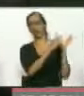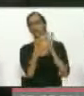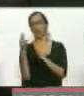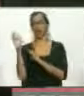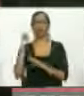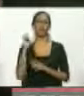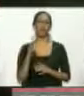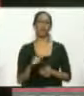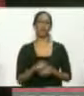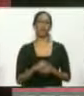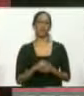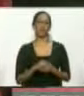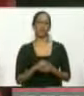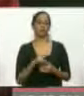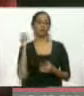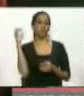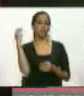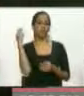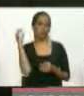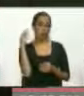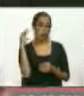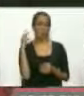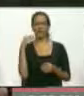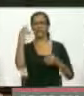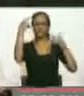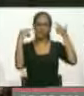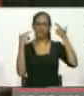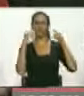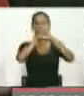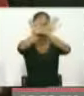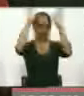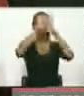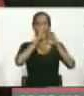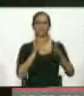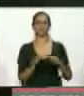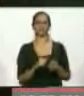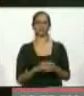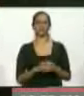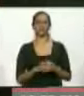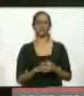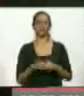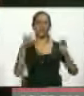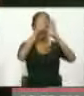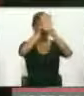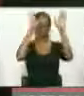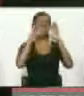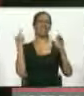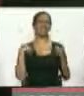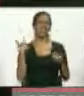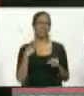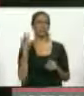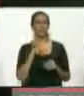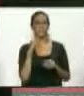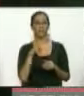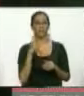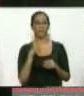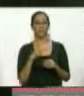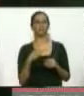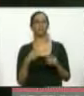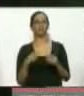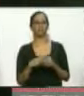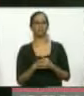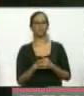y un colombiano hugo chávez ni carlos andrés pérez que aunque carlos andrés pérez tener una política bastante